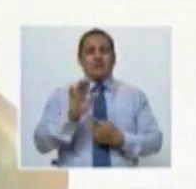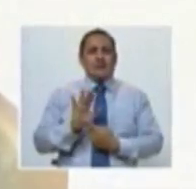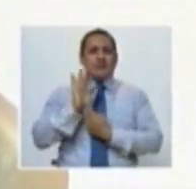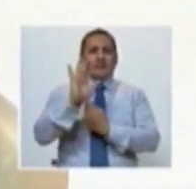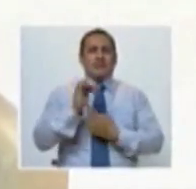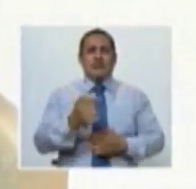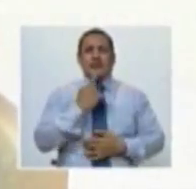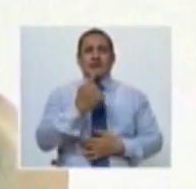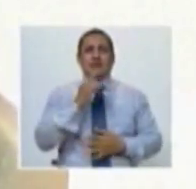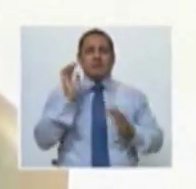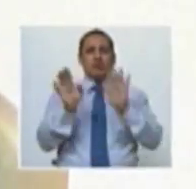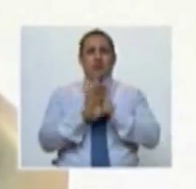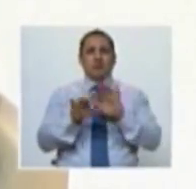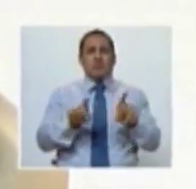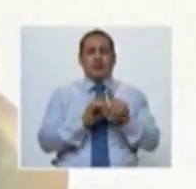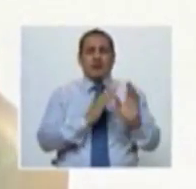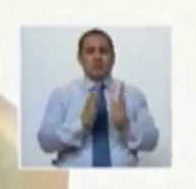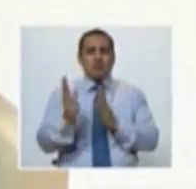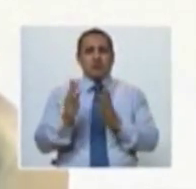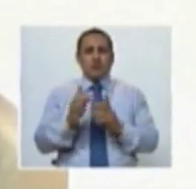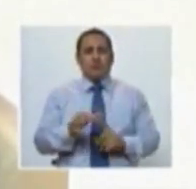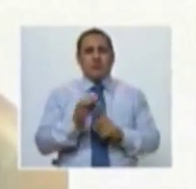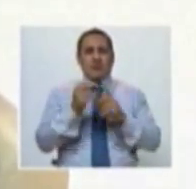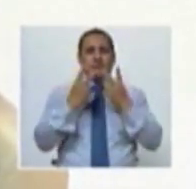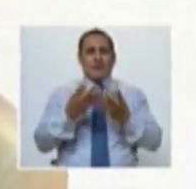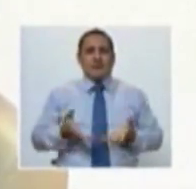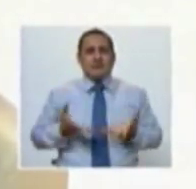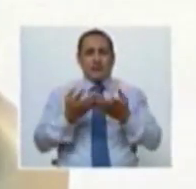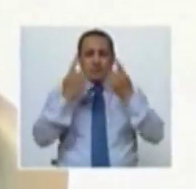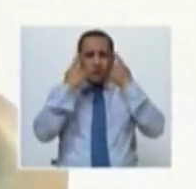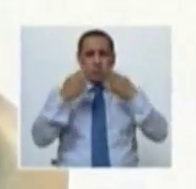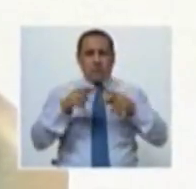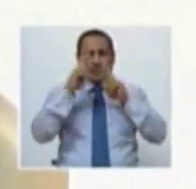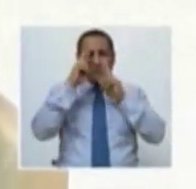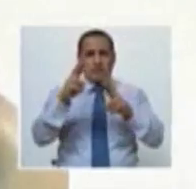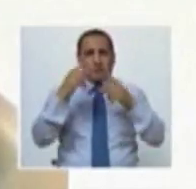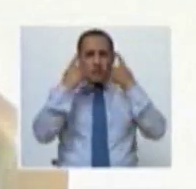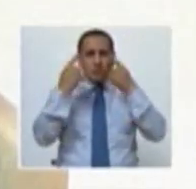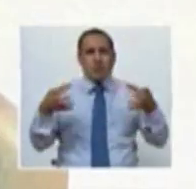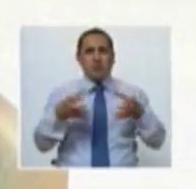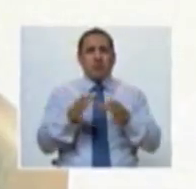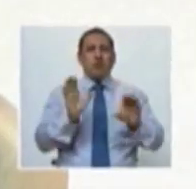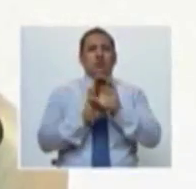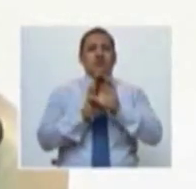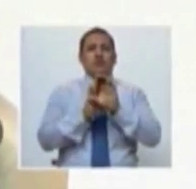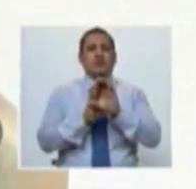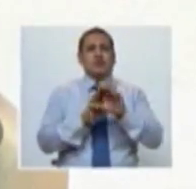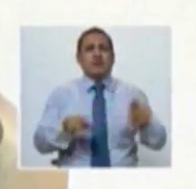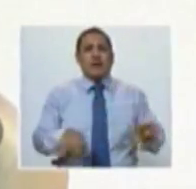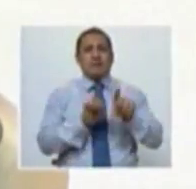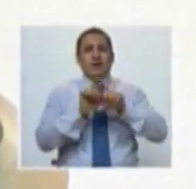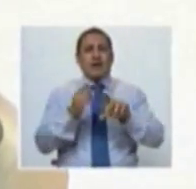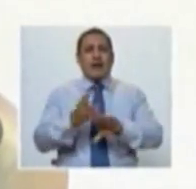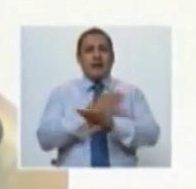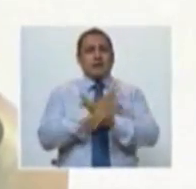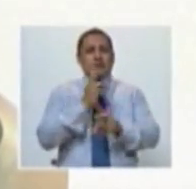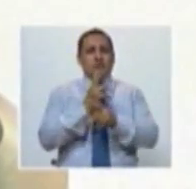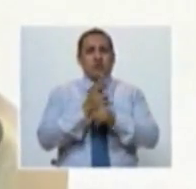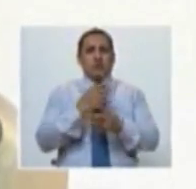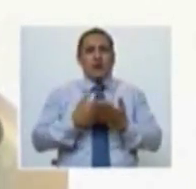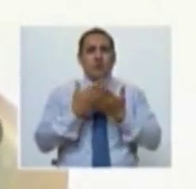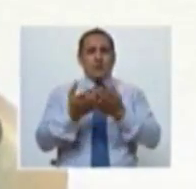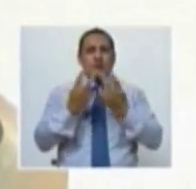que el proceso educativo debe darse en el marco del respeto de los principios constitucionales y previendo sobre todo el hecho